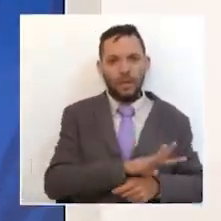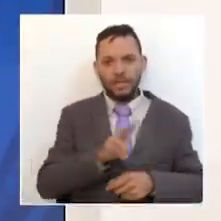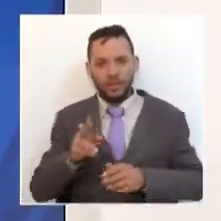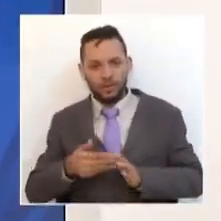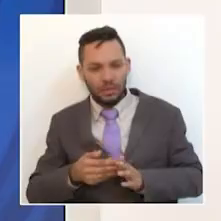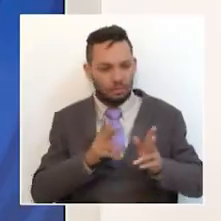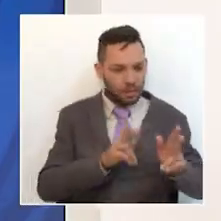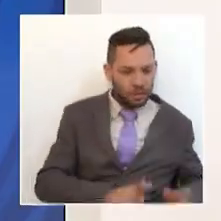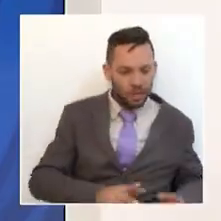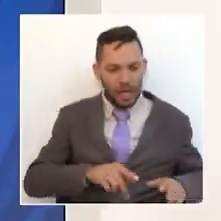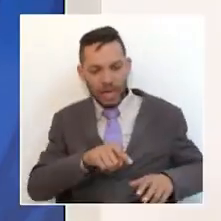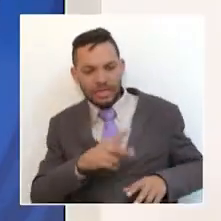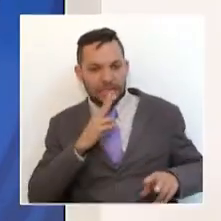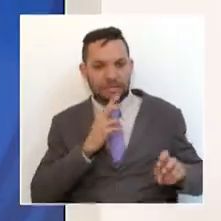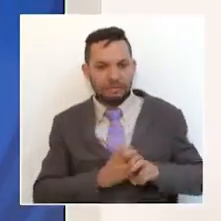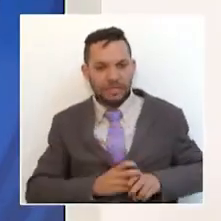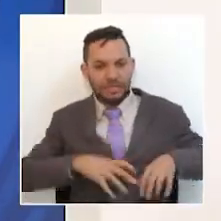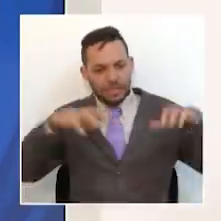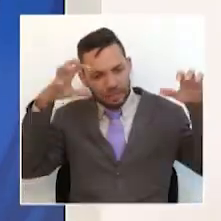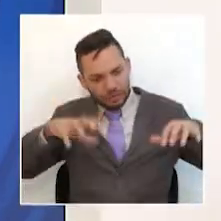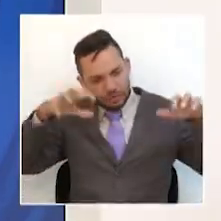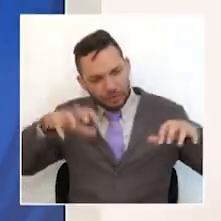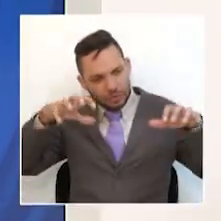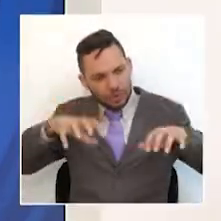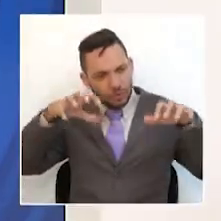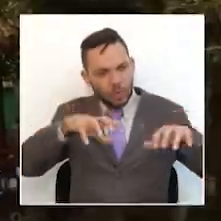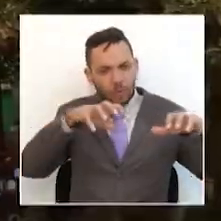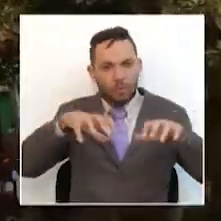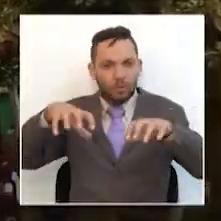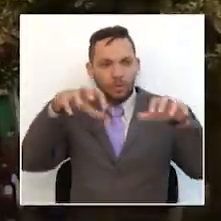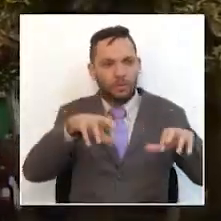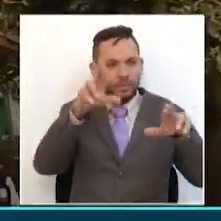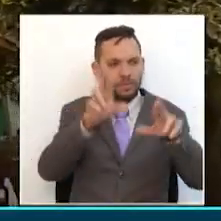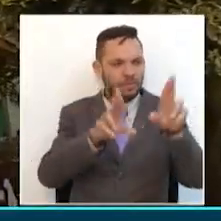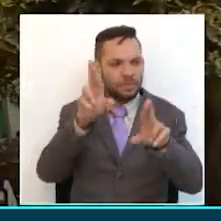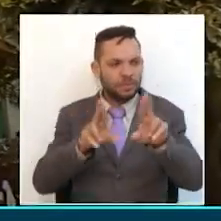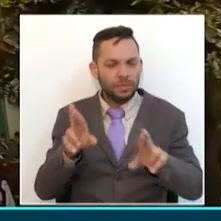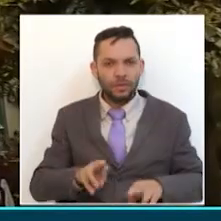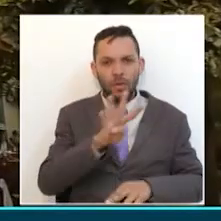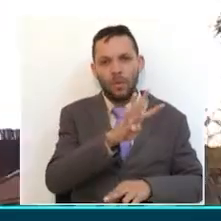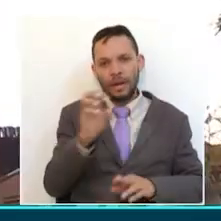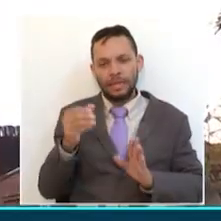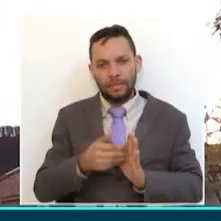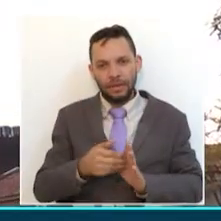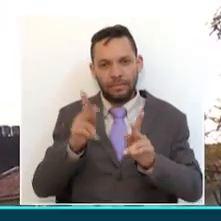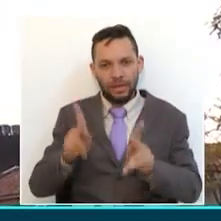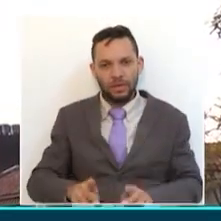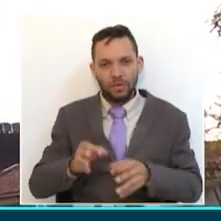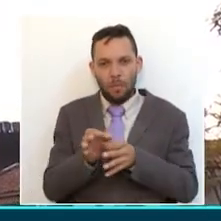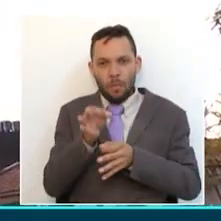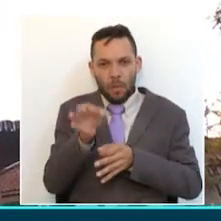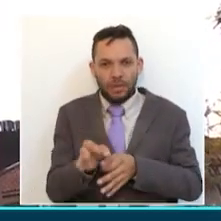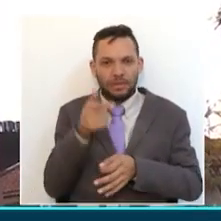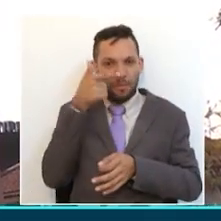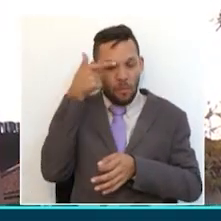y las tormentas eléctricas que afectaban la distribución de agua. Los más de 40.000 habitantes de Montenegro, al occidente del Quindío, están